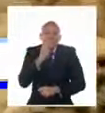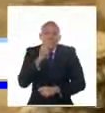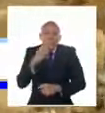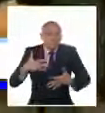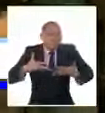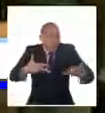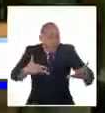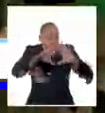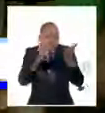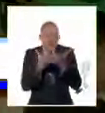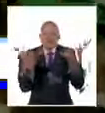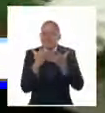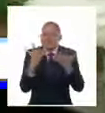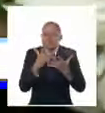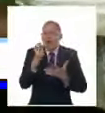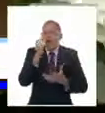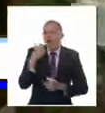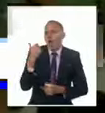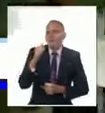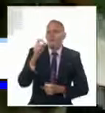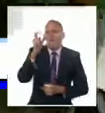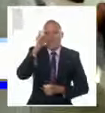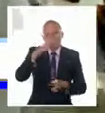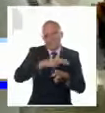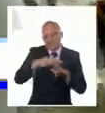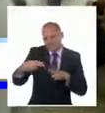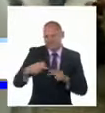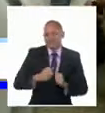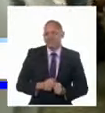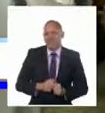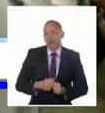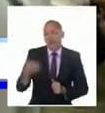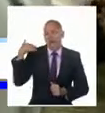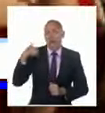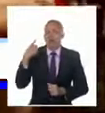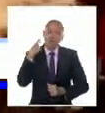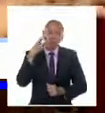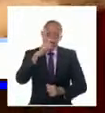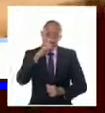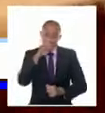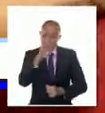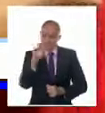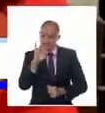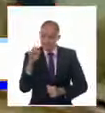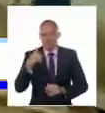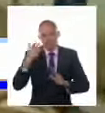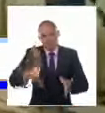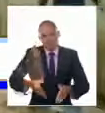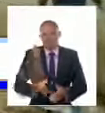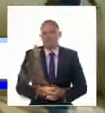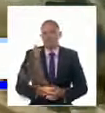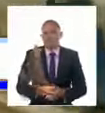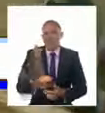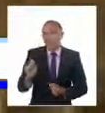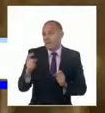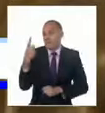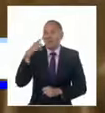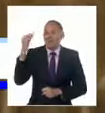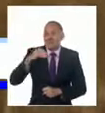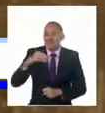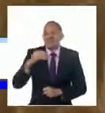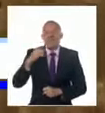años, falleció el señor humilde de uniforme gris, el caminante eterno por las calles de La Habana, el primero entre escombros y apuntalamientos en